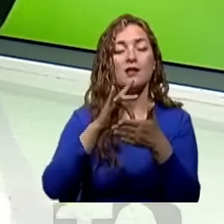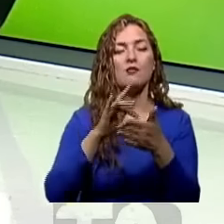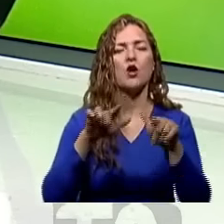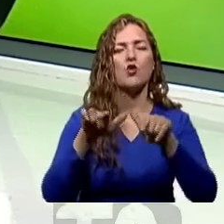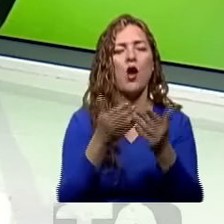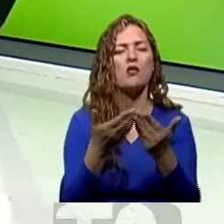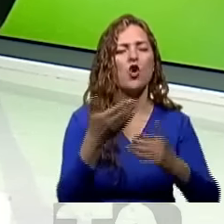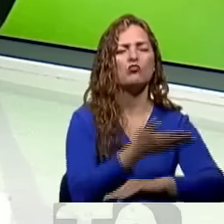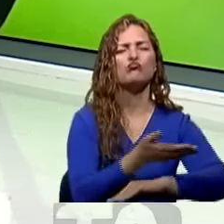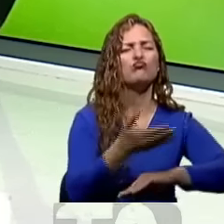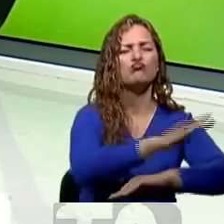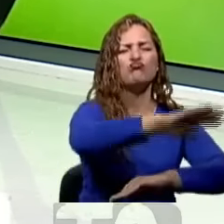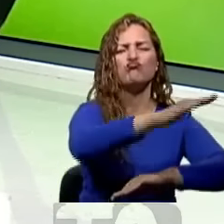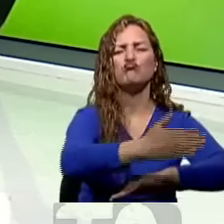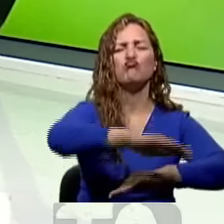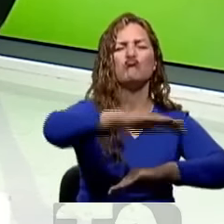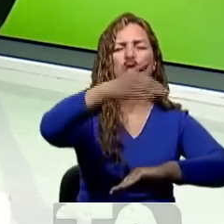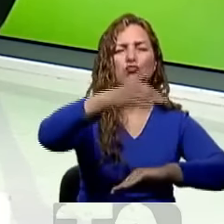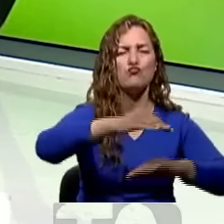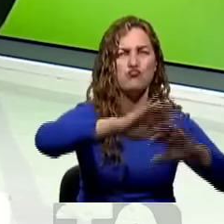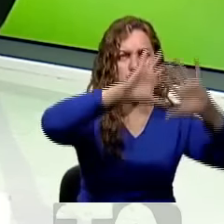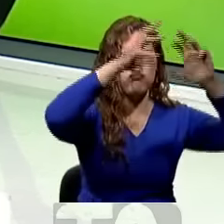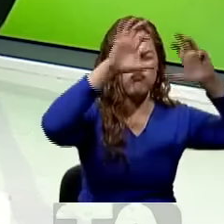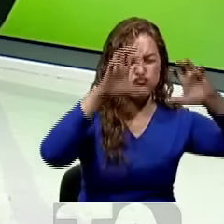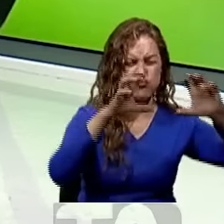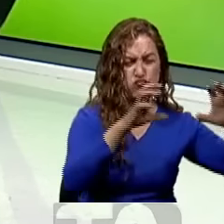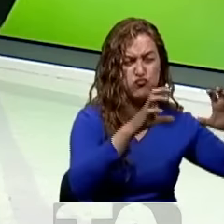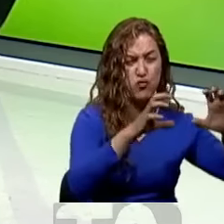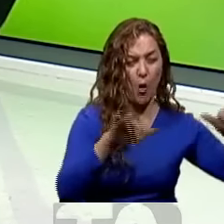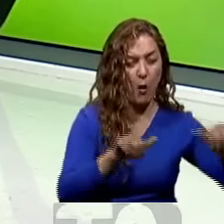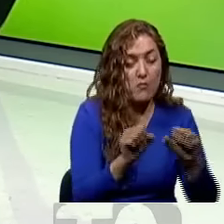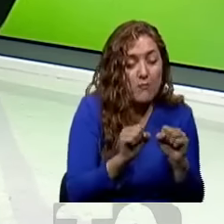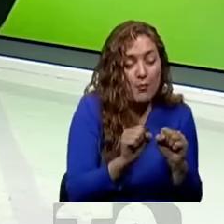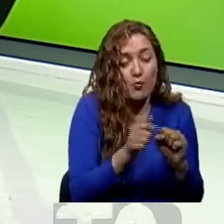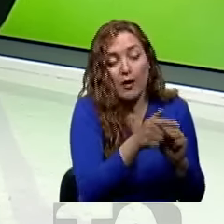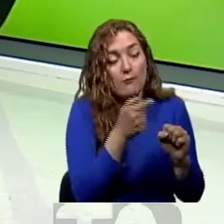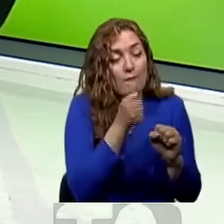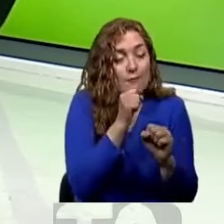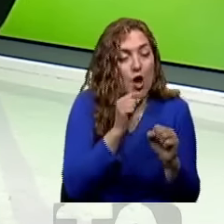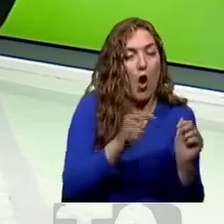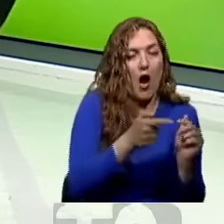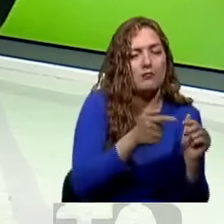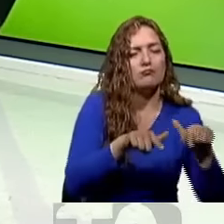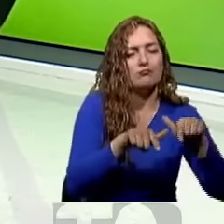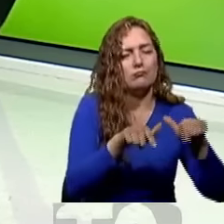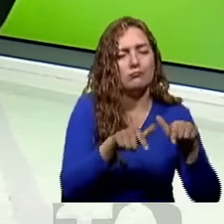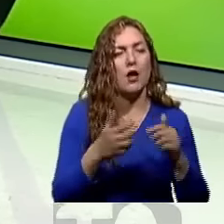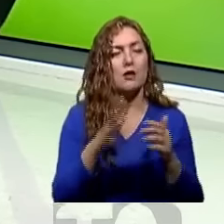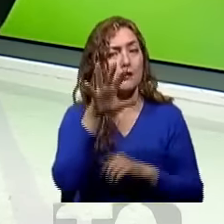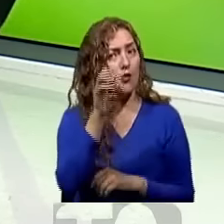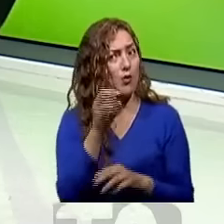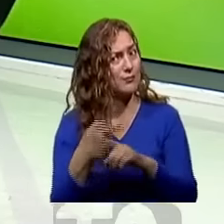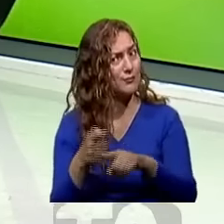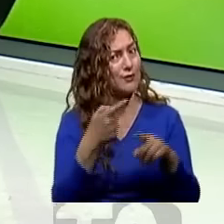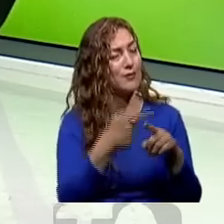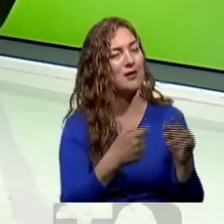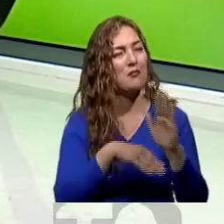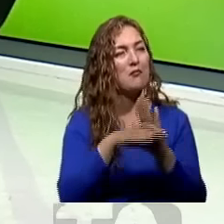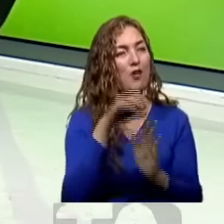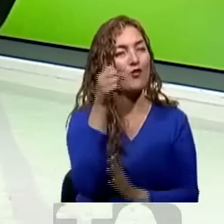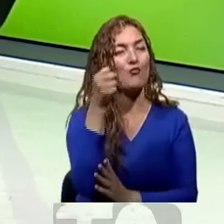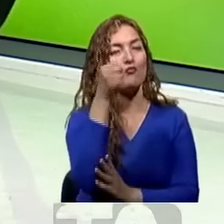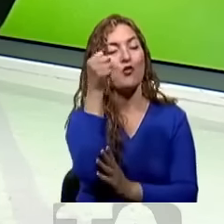bosques nublados del país. En Ecuador hay más de 20 especies identificadas, pero la más emblemática es el águila andina.